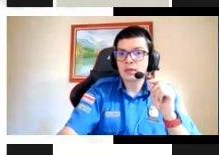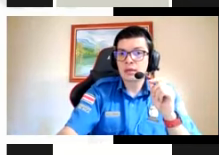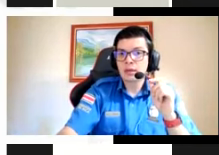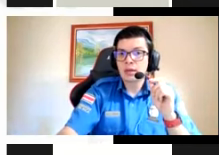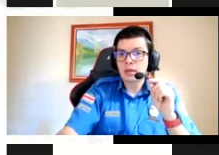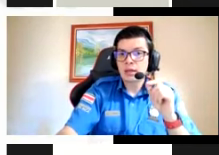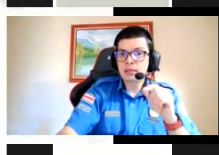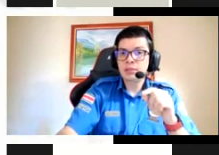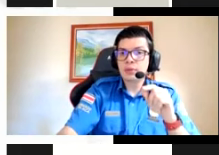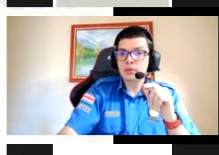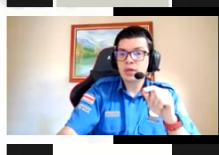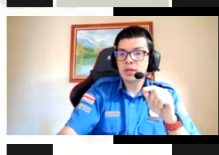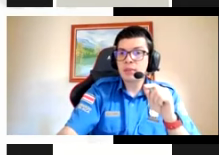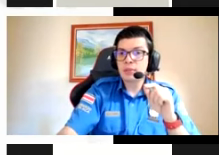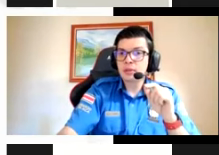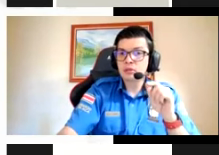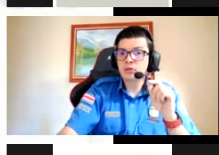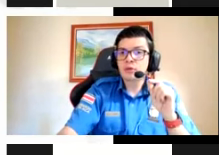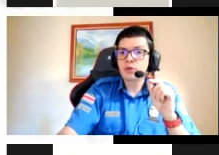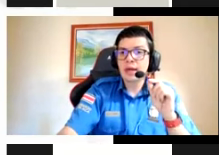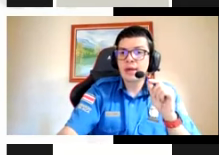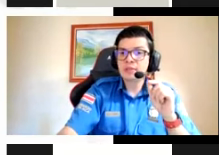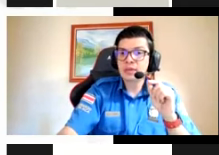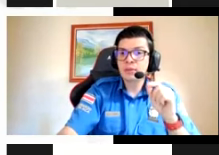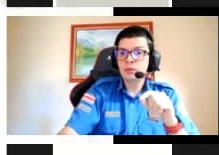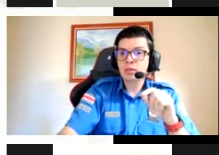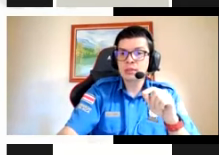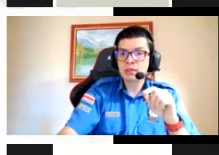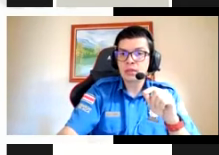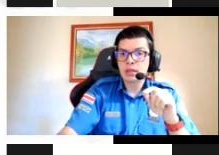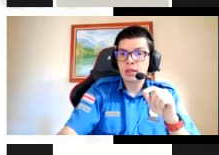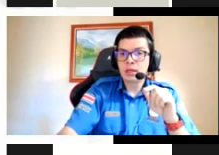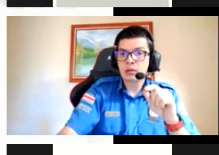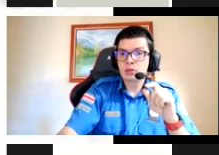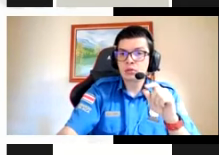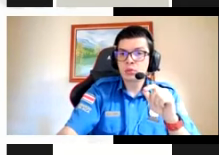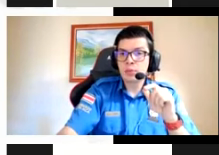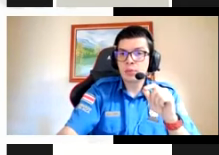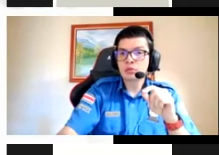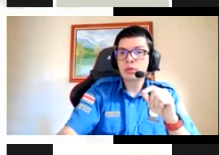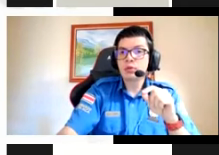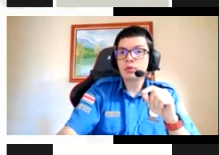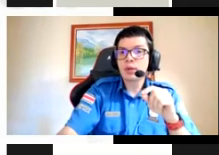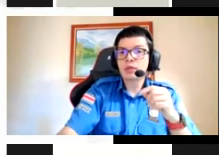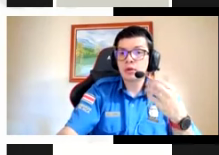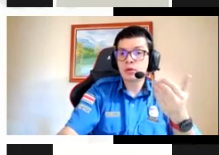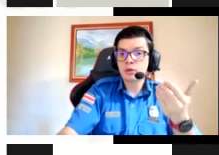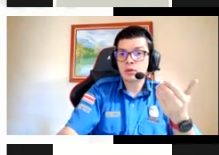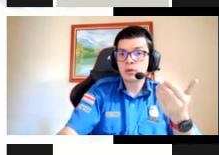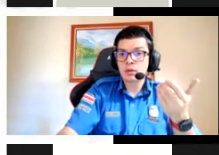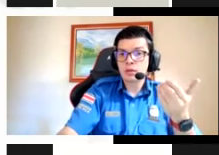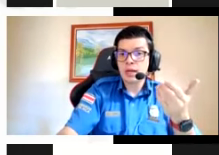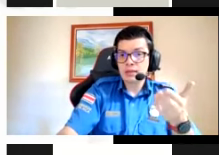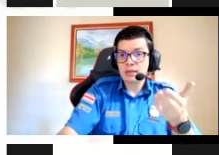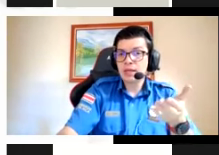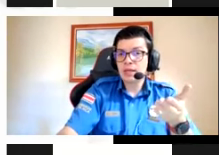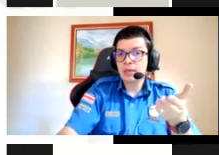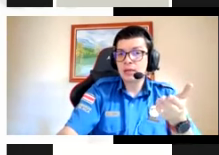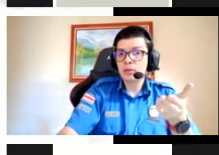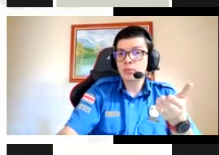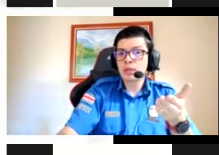evitar. Esa persona también sufrió graves quemaduras en todo su cuerpo. Es un adulto mayor. Ahí